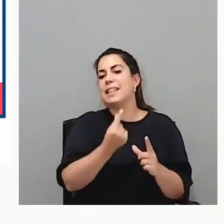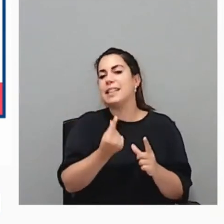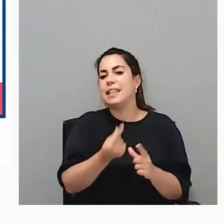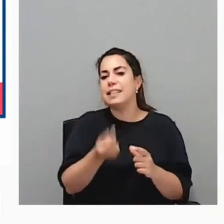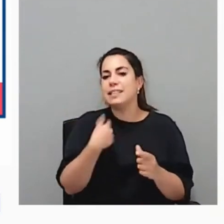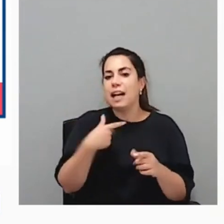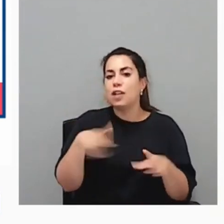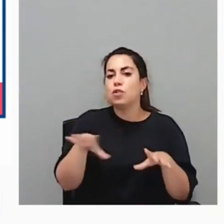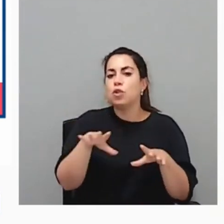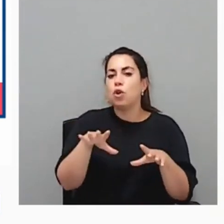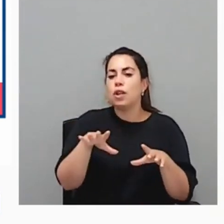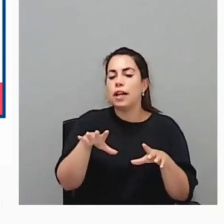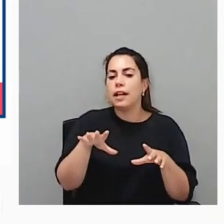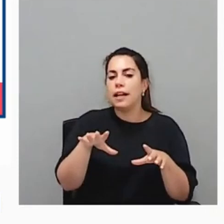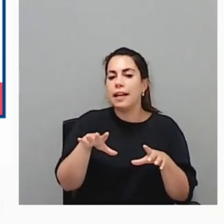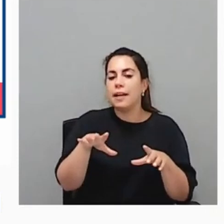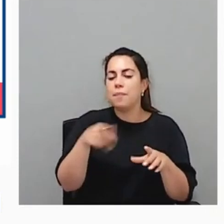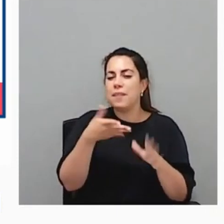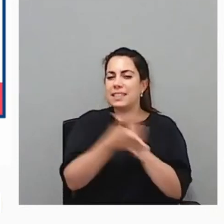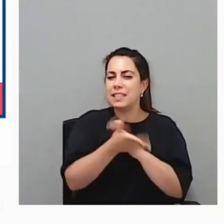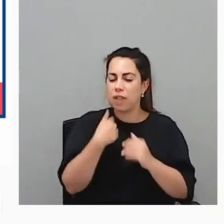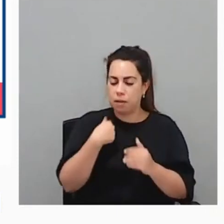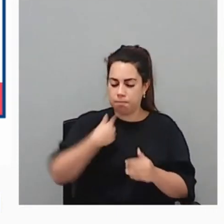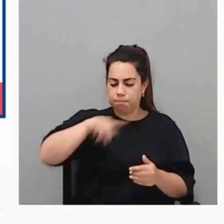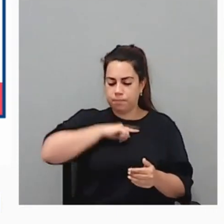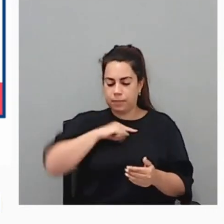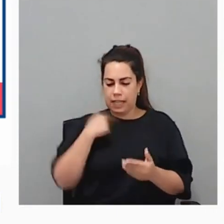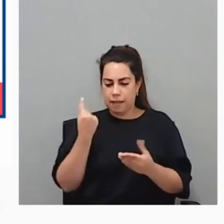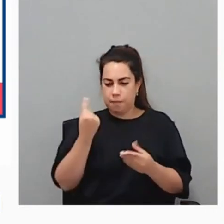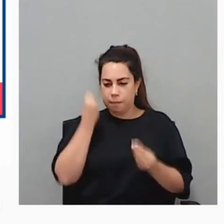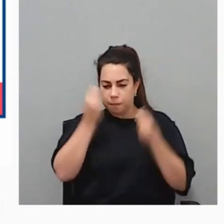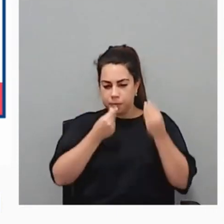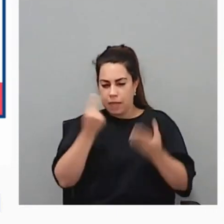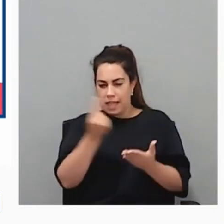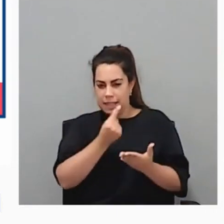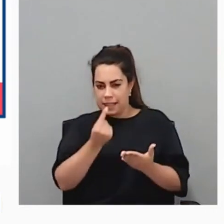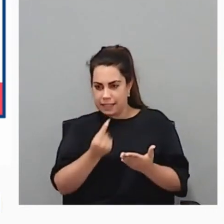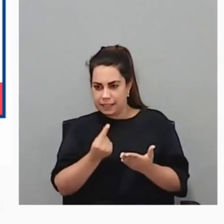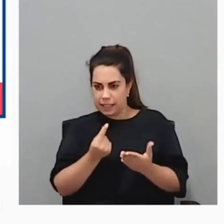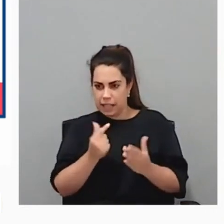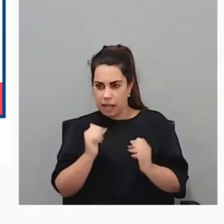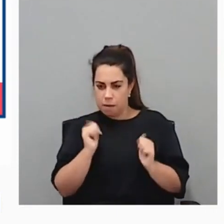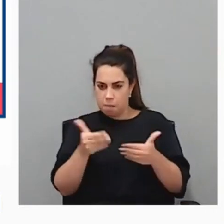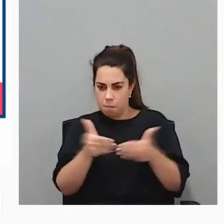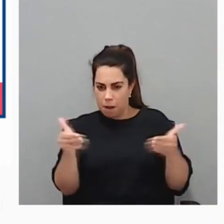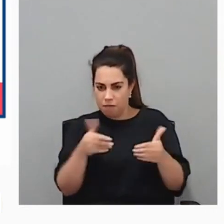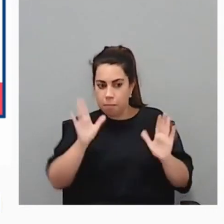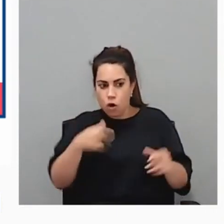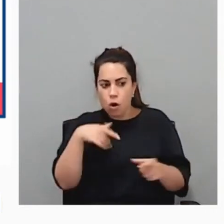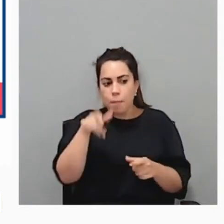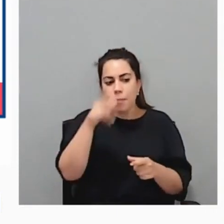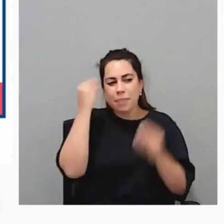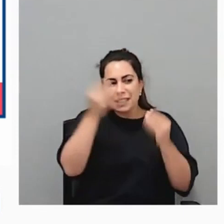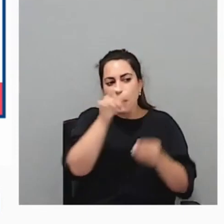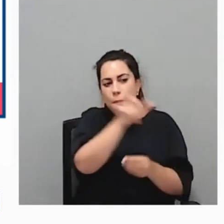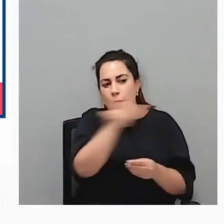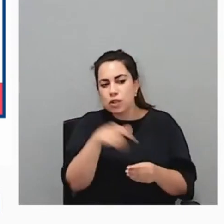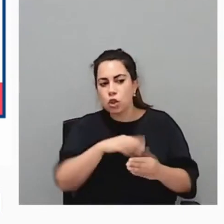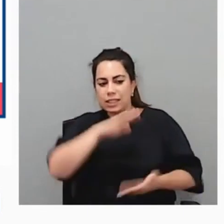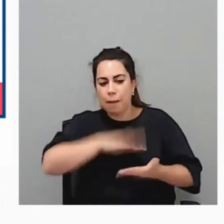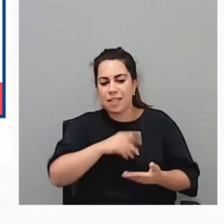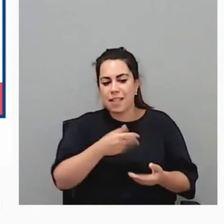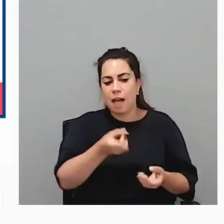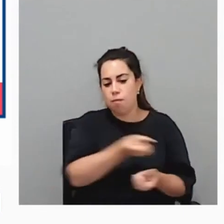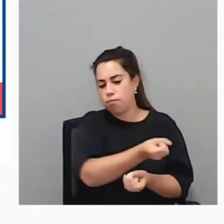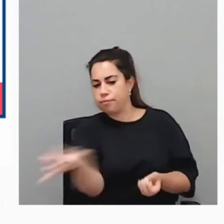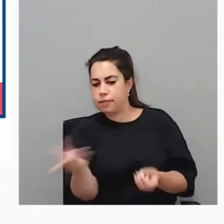cuando diseñamos algo pensando desde el principio en todo el mundo, ¿vale? Poniendo un ejemplo, un edificio sería un edificio